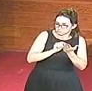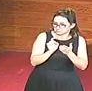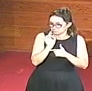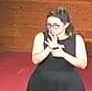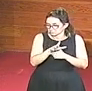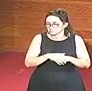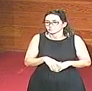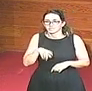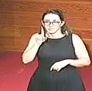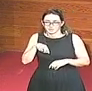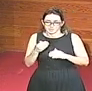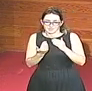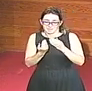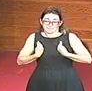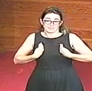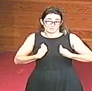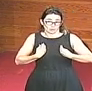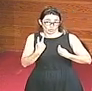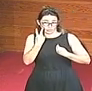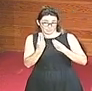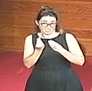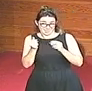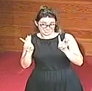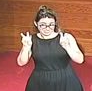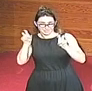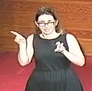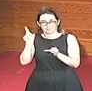corresponsales de A Vivir que son dos días de la misma cadena SER.